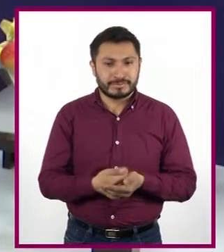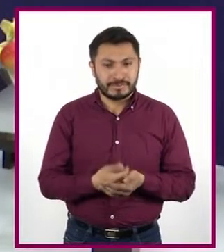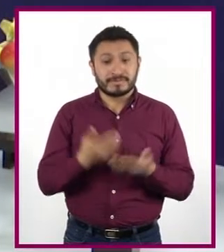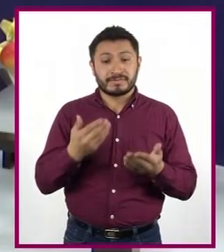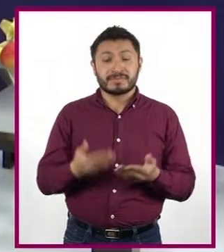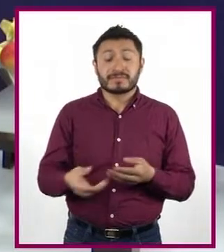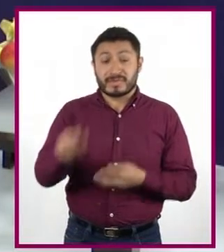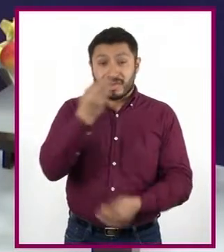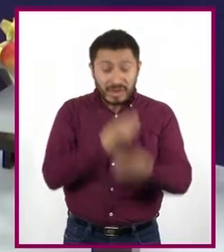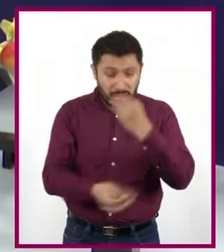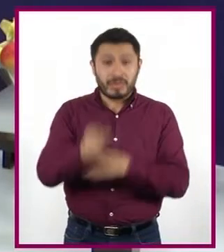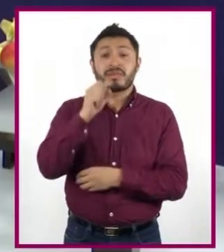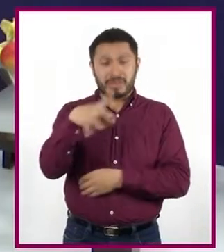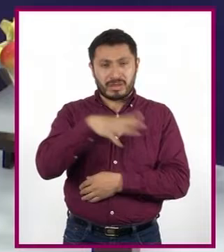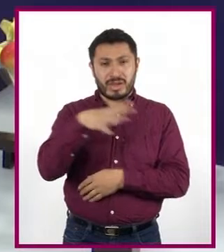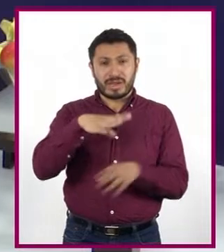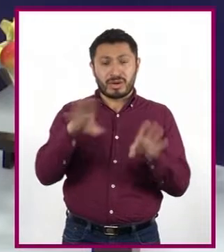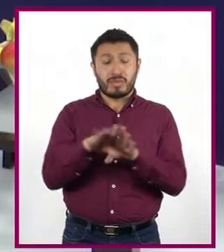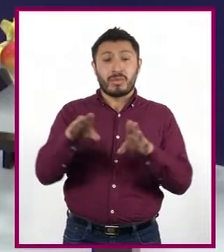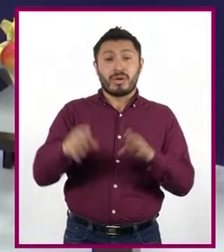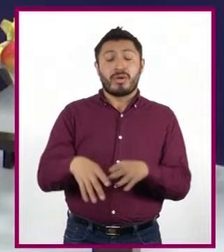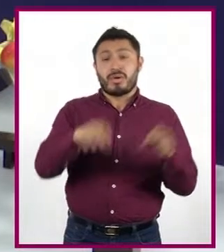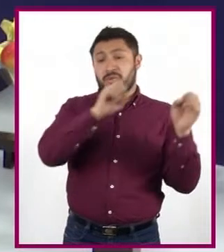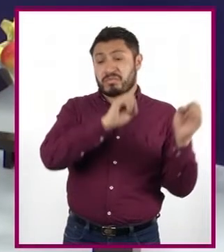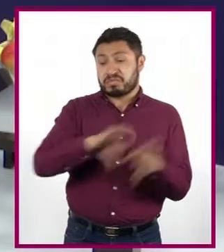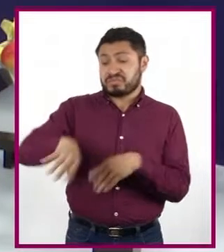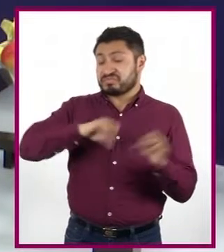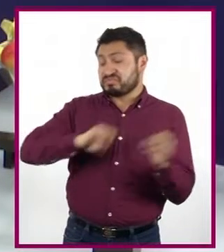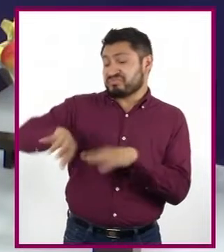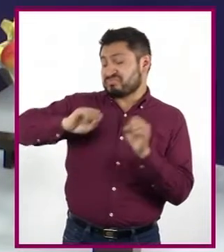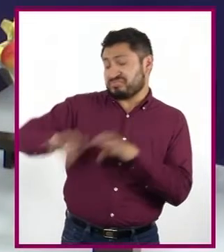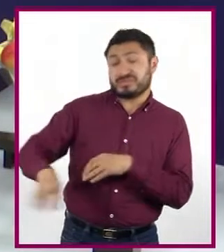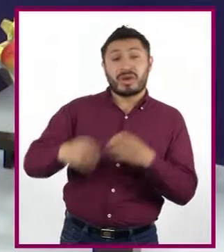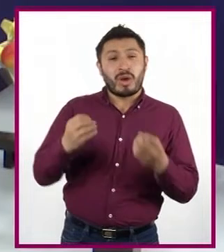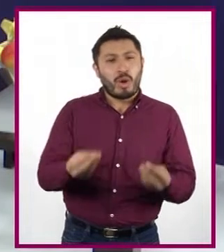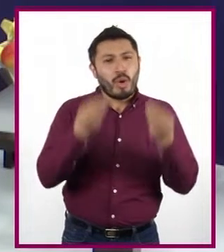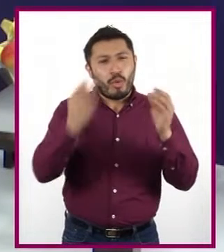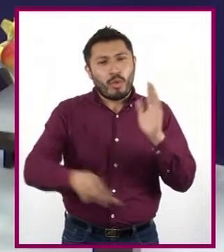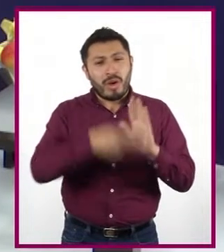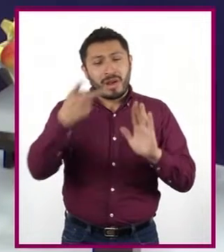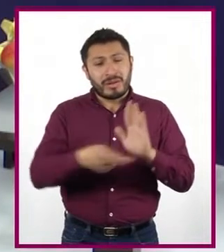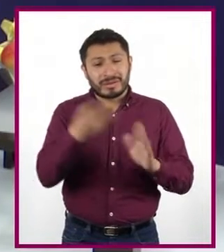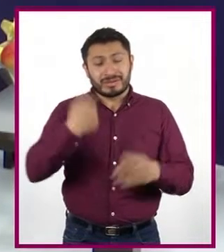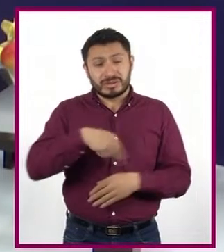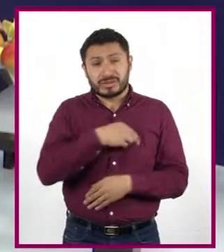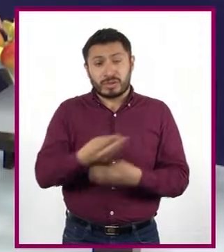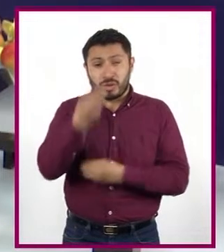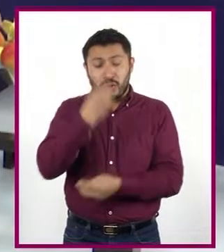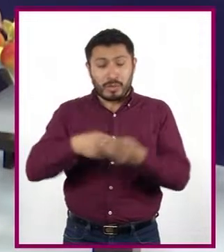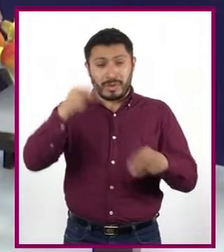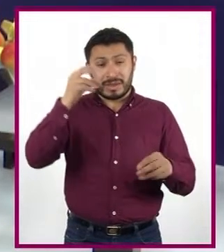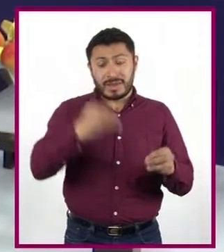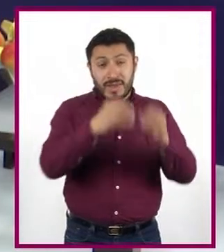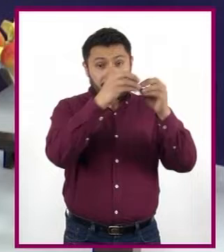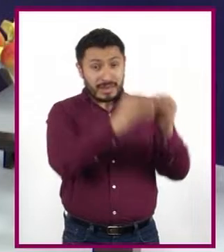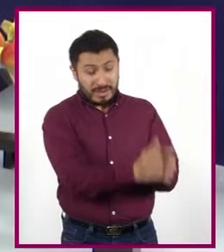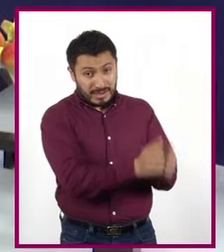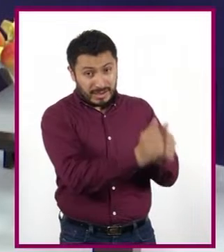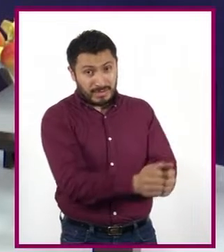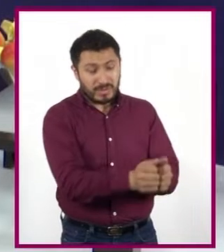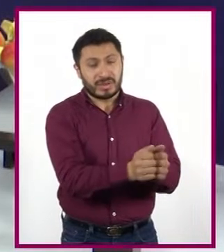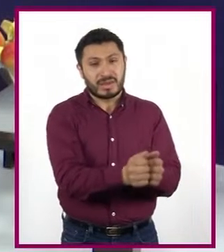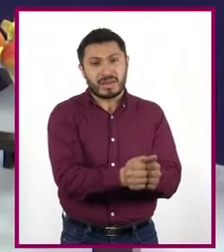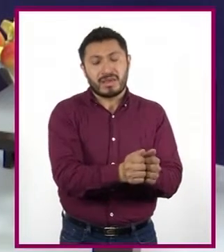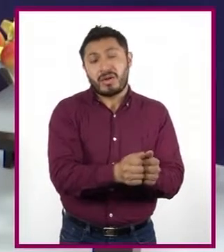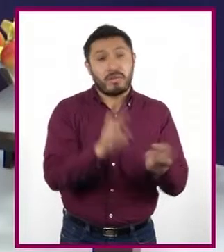Ahora, al consumirlos también existe despilfarro. ¿Cuántas veces dejamos comida o verdura en el refrigerador hasta que